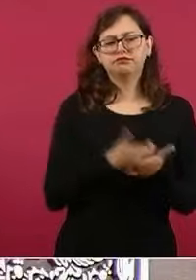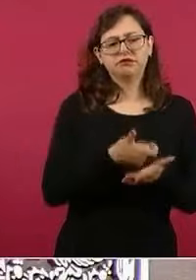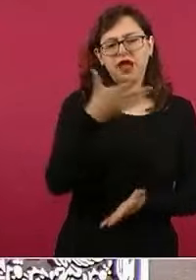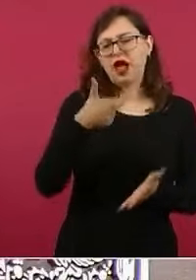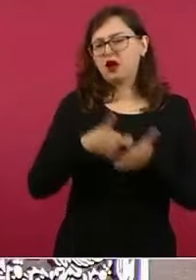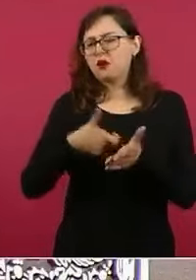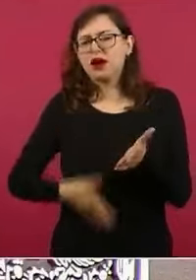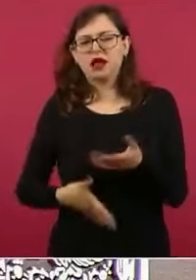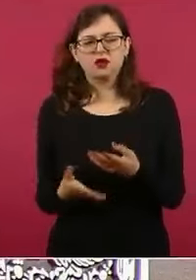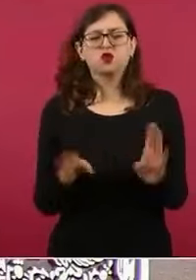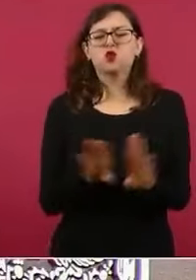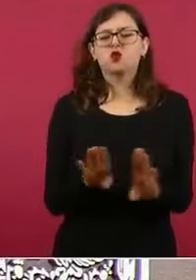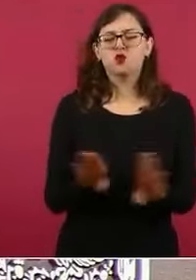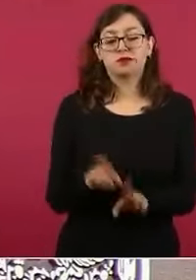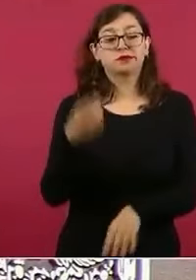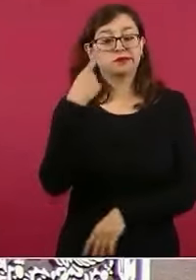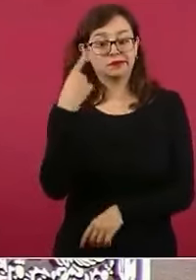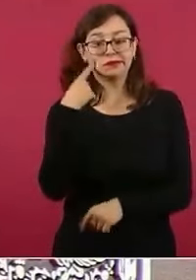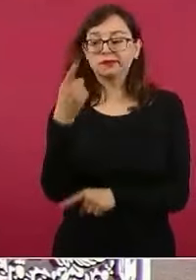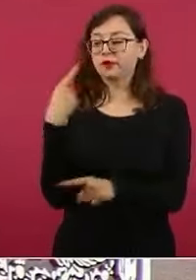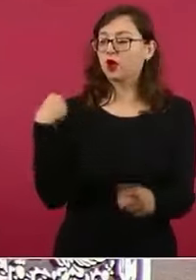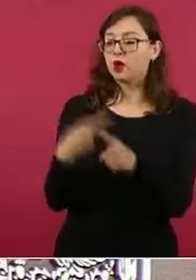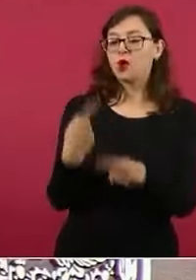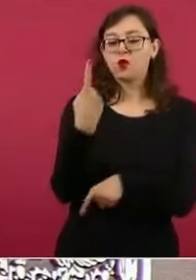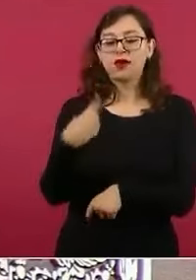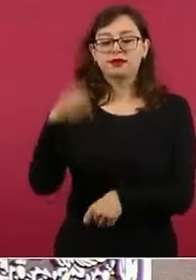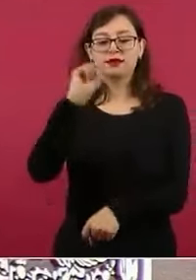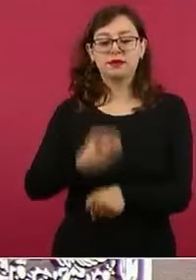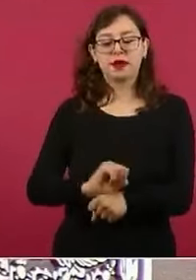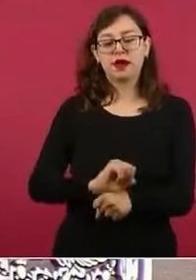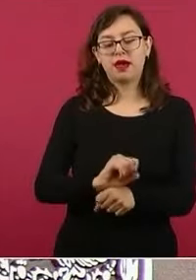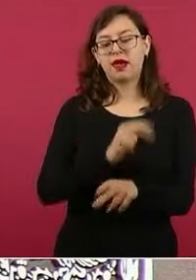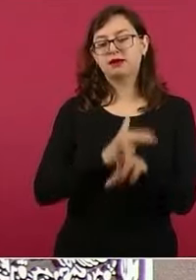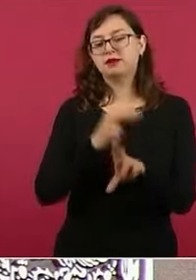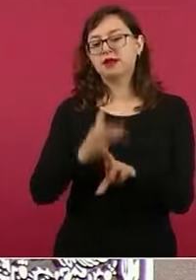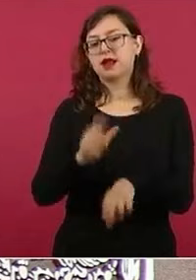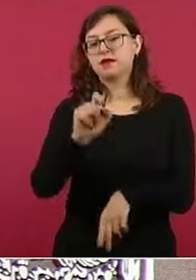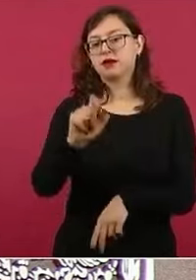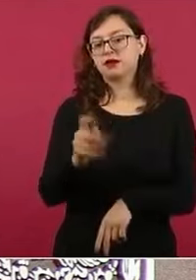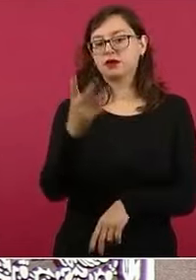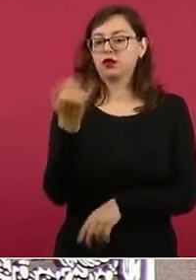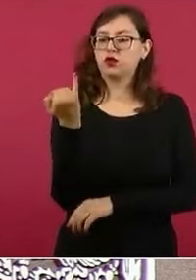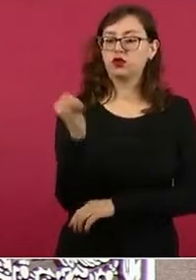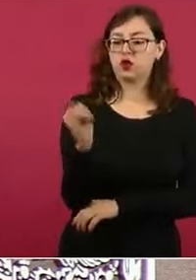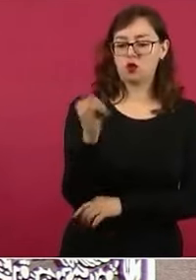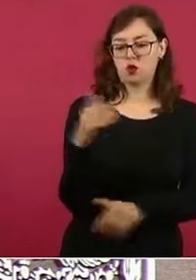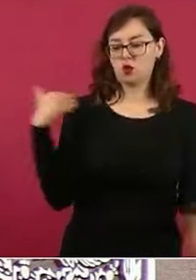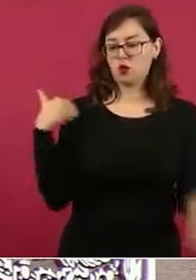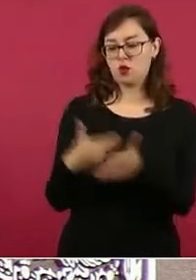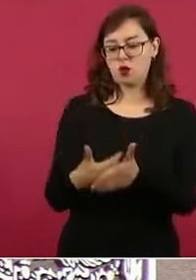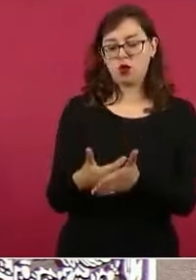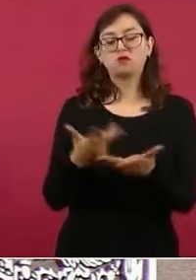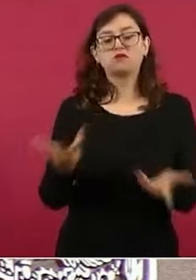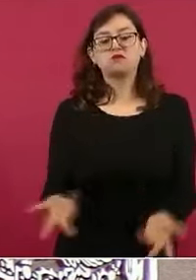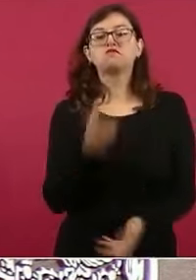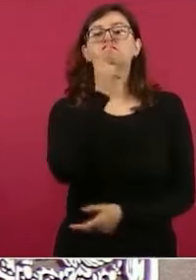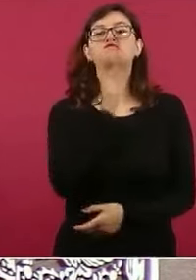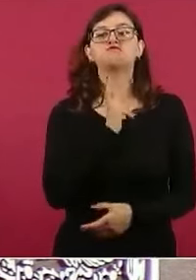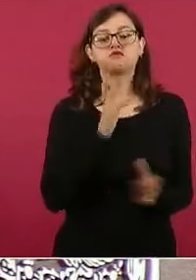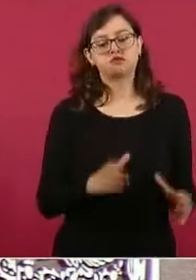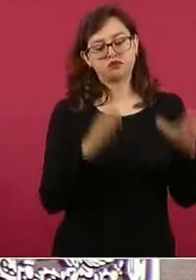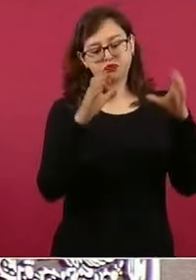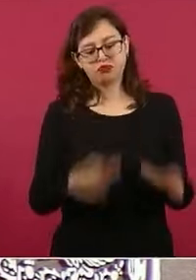que en la semana pasada, con corte el 24 de junio, el precio de la mezcla mexicana